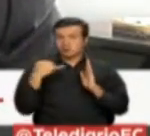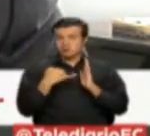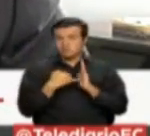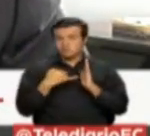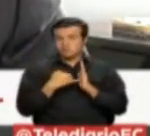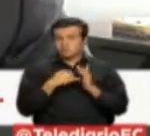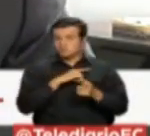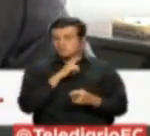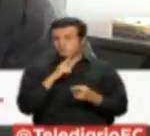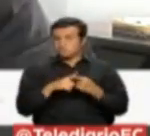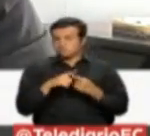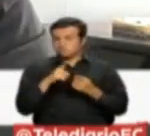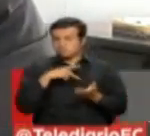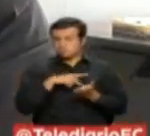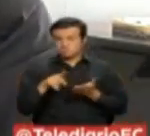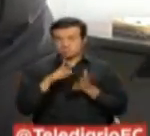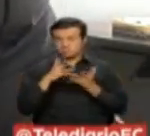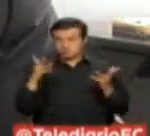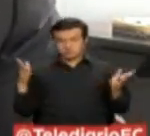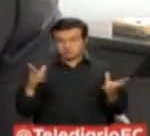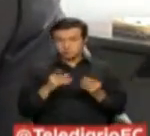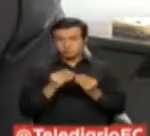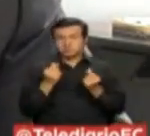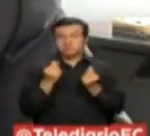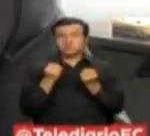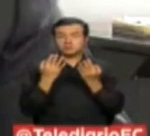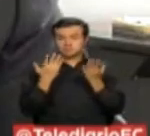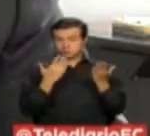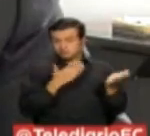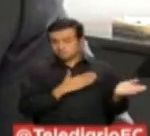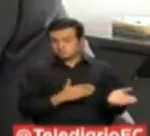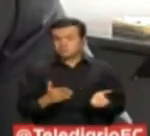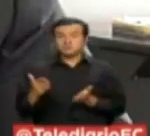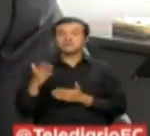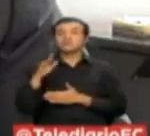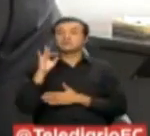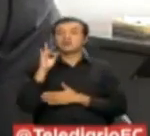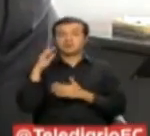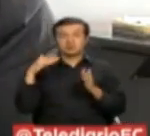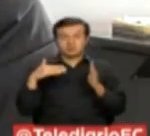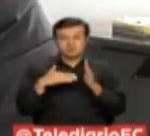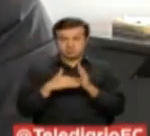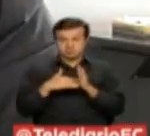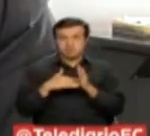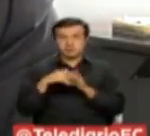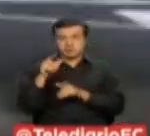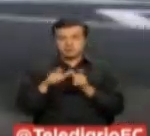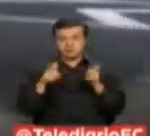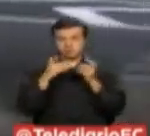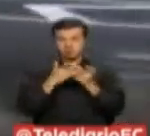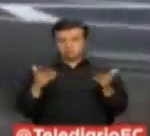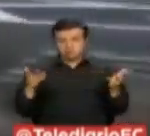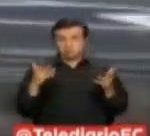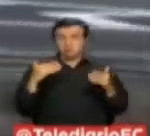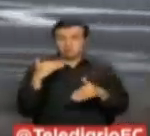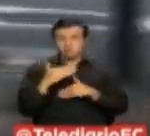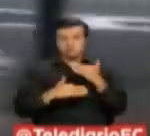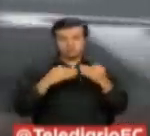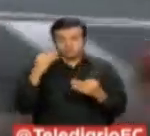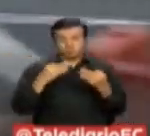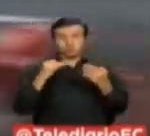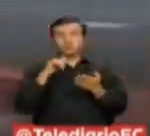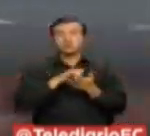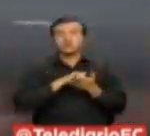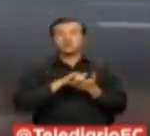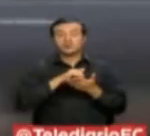que han dejado de pagar. Estas transacciones han sido realizadas con alrededor de 17 mil clientes. Durante el proceso judicial en Nueva